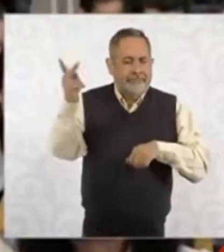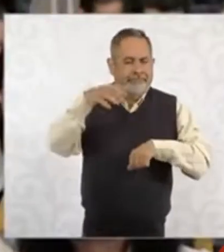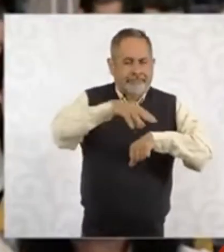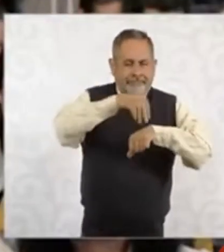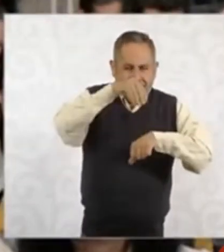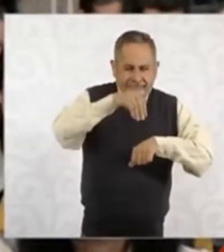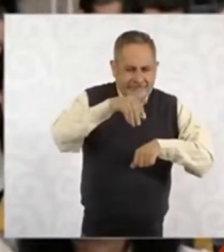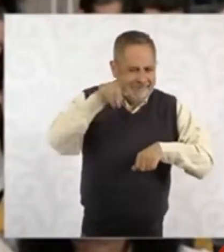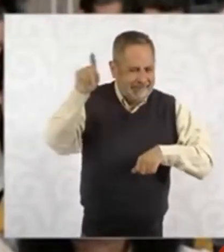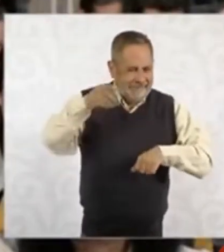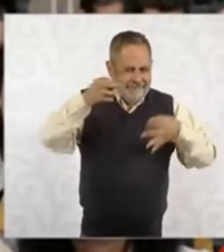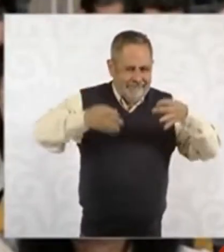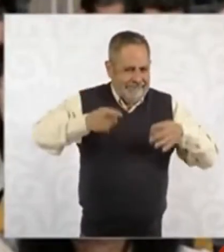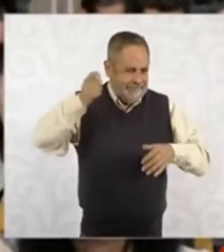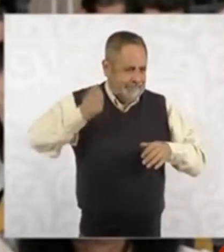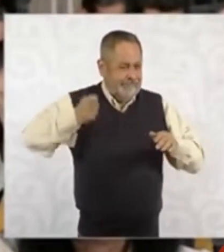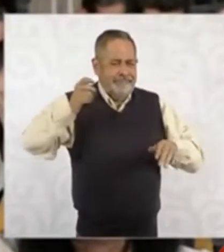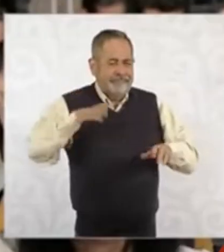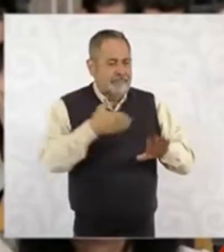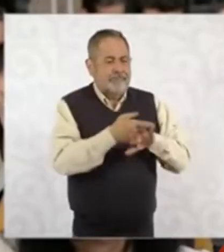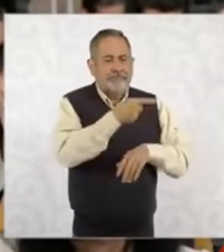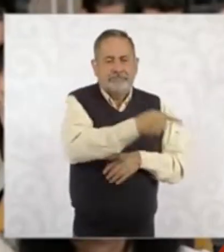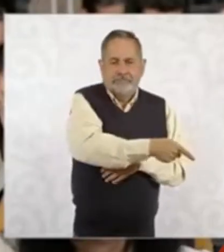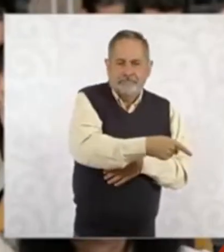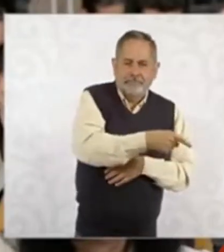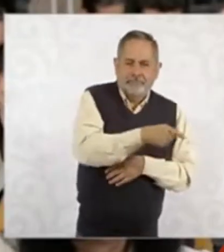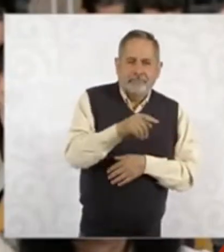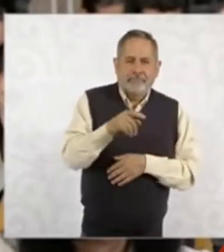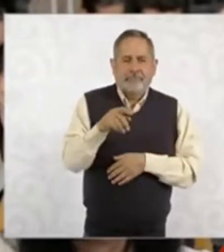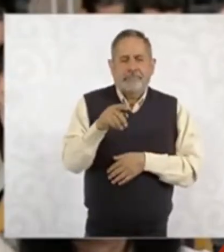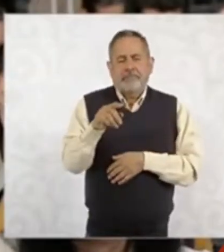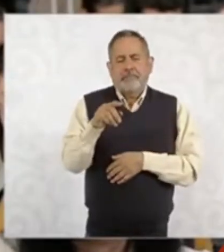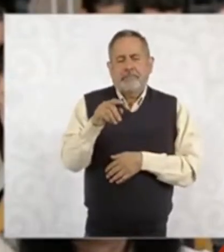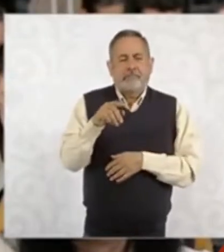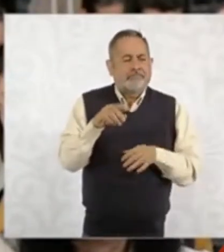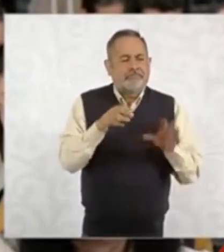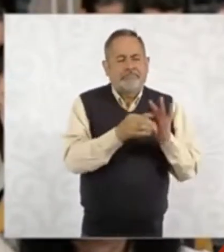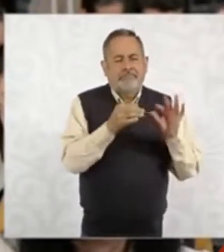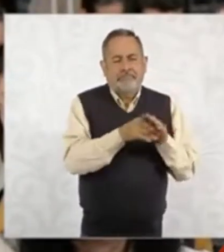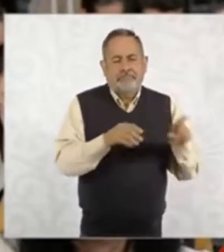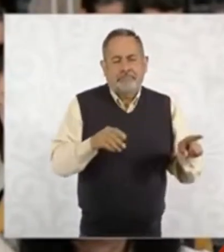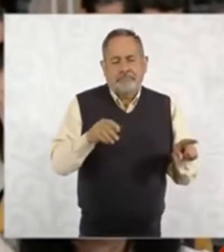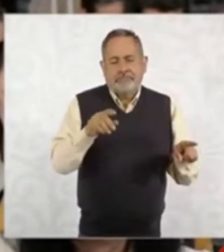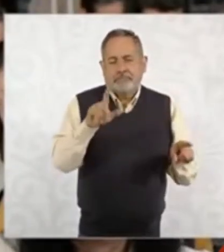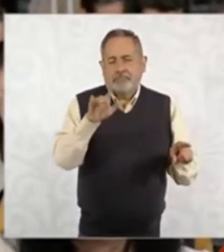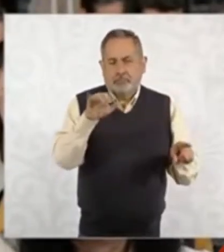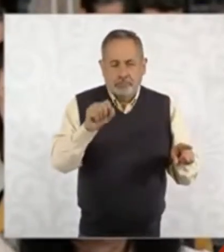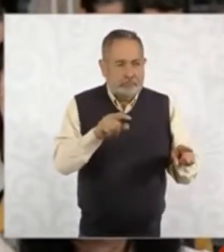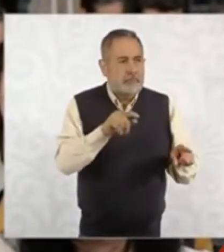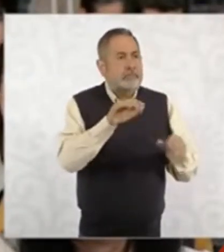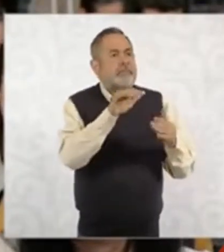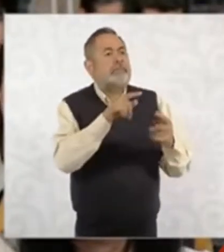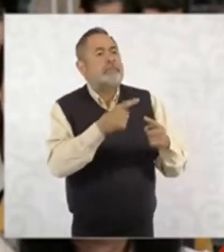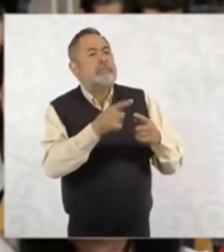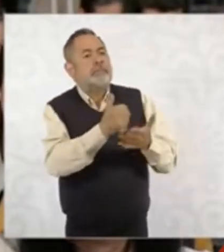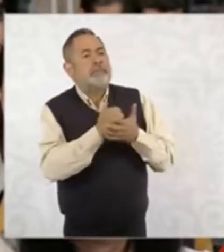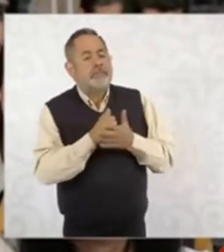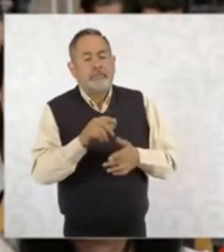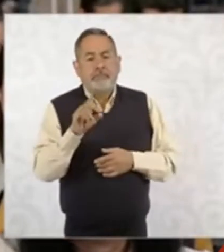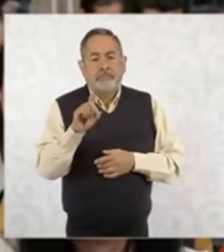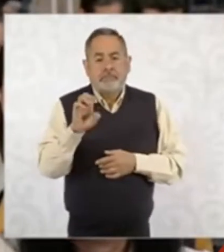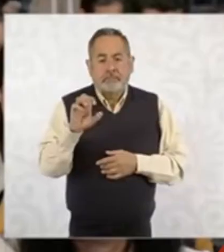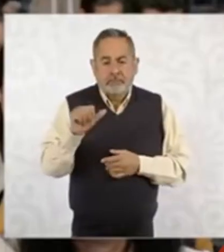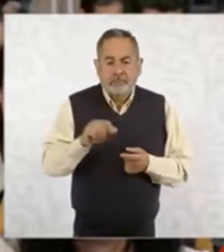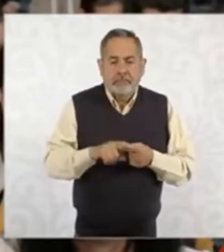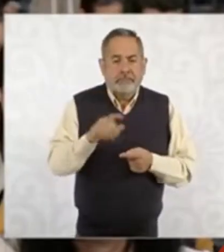utilizó información o apoyo del FBI y la DEA, después se desestimaron los cargos y hoy pues muchos de los